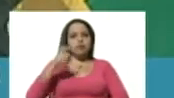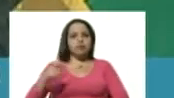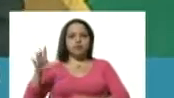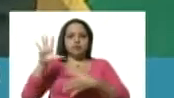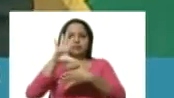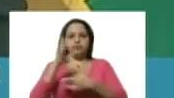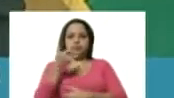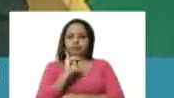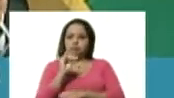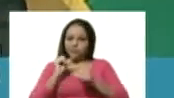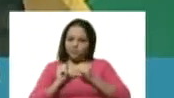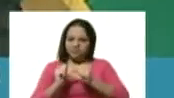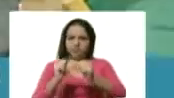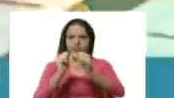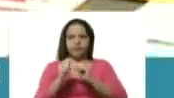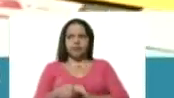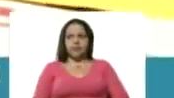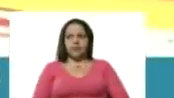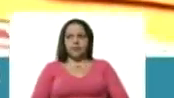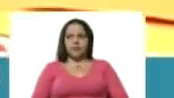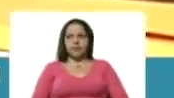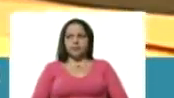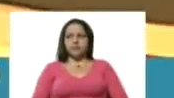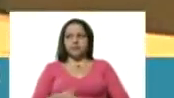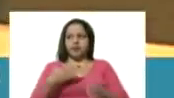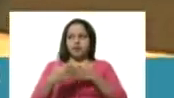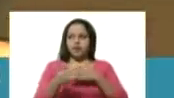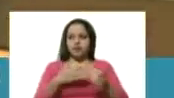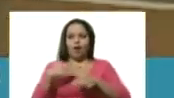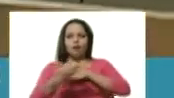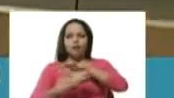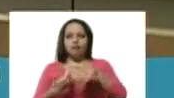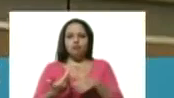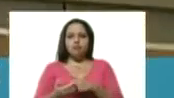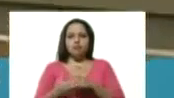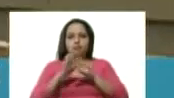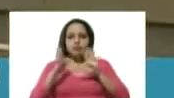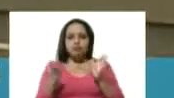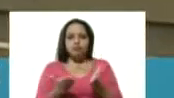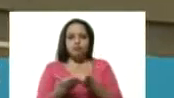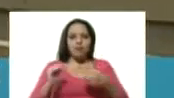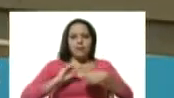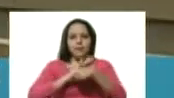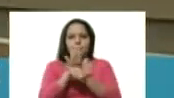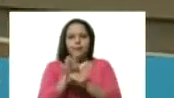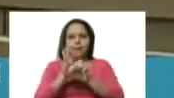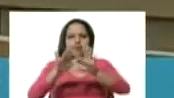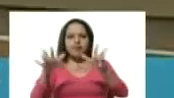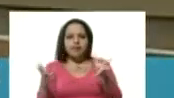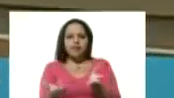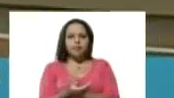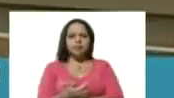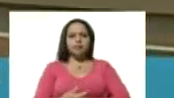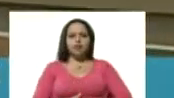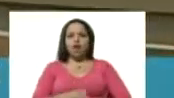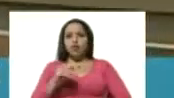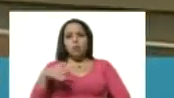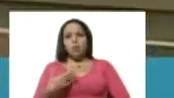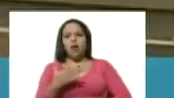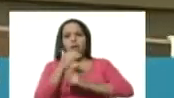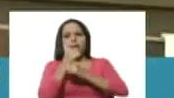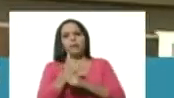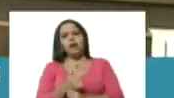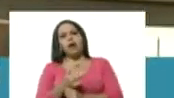queda en medio de la situación de la pandemia mundial, no se queda de espectador ni se queda en una